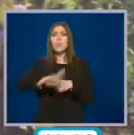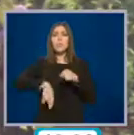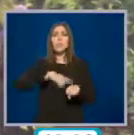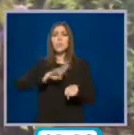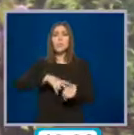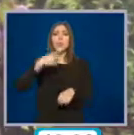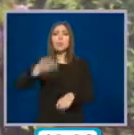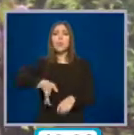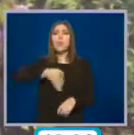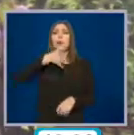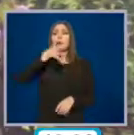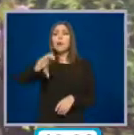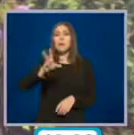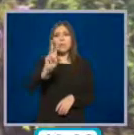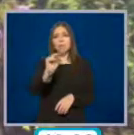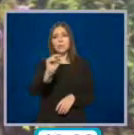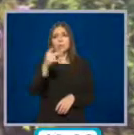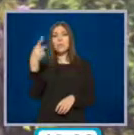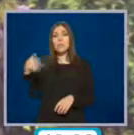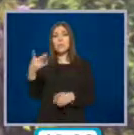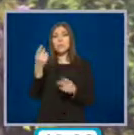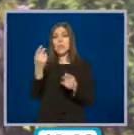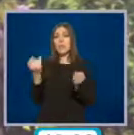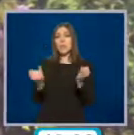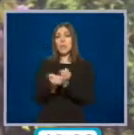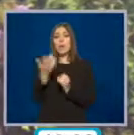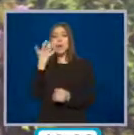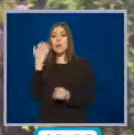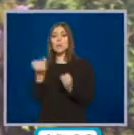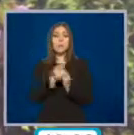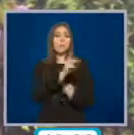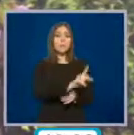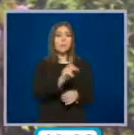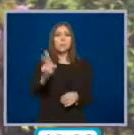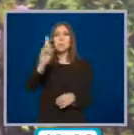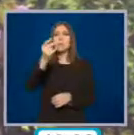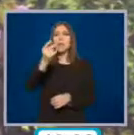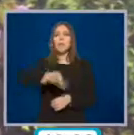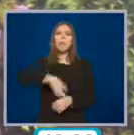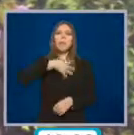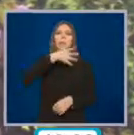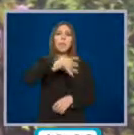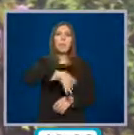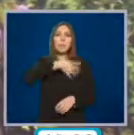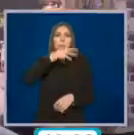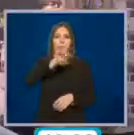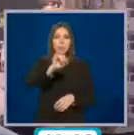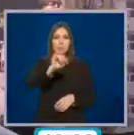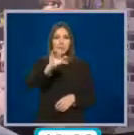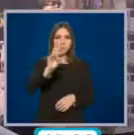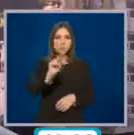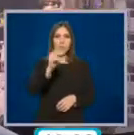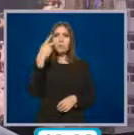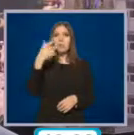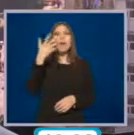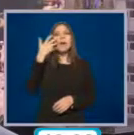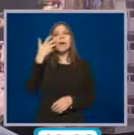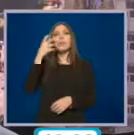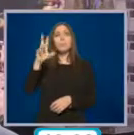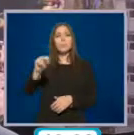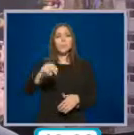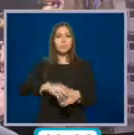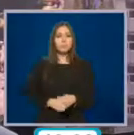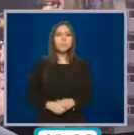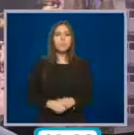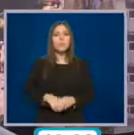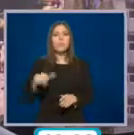gato no es como los perros. Los perros se sienten mal y en automático el perro vomita. les encanta. Incluso se purgan solitos con el pasto, ¿no? Y cosas Exacto,